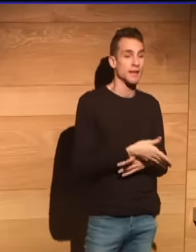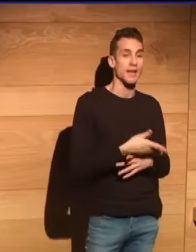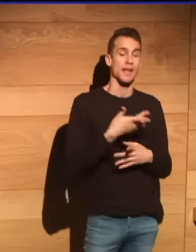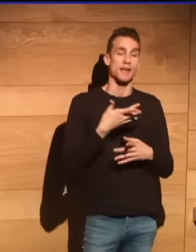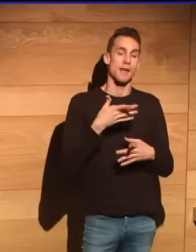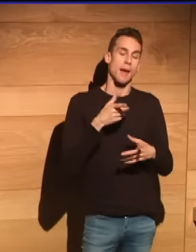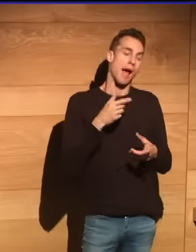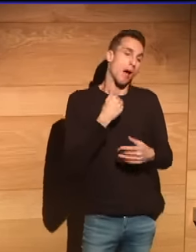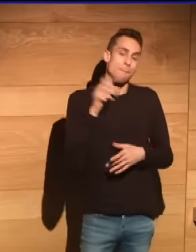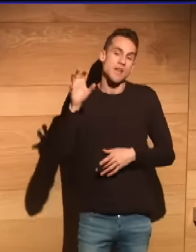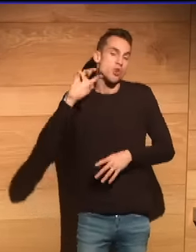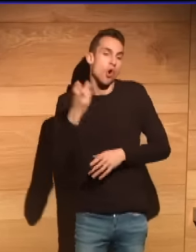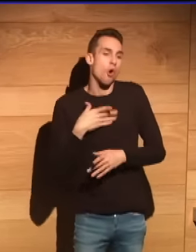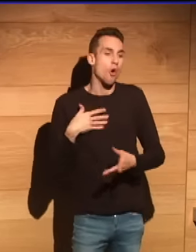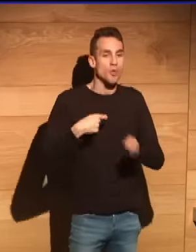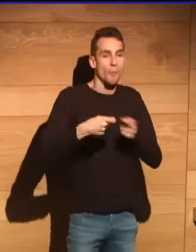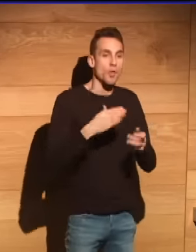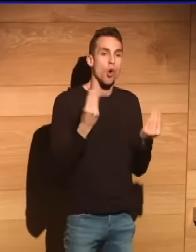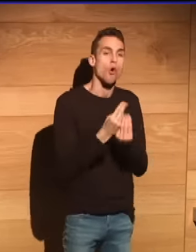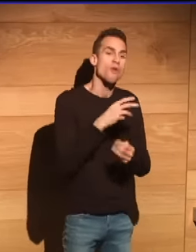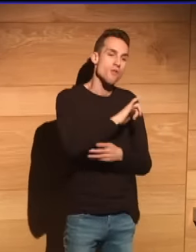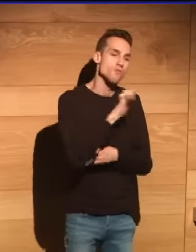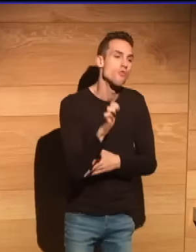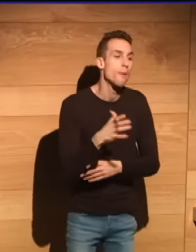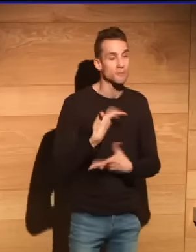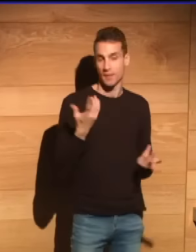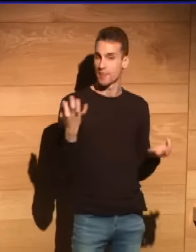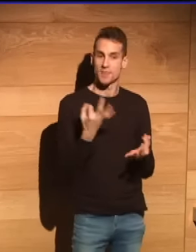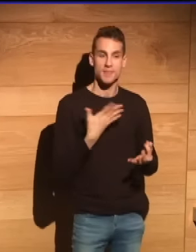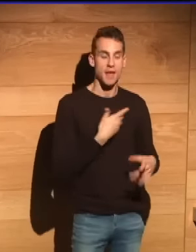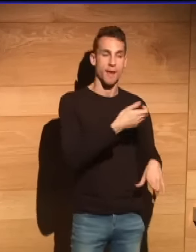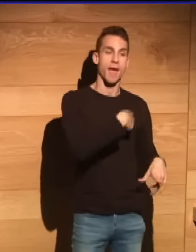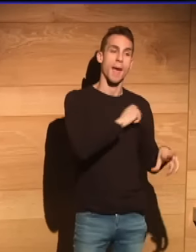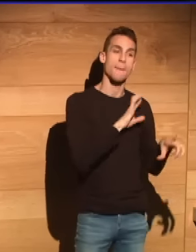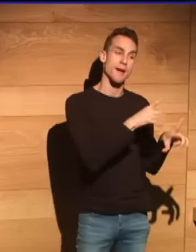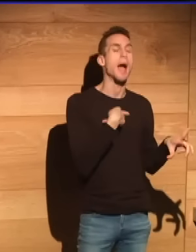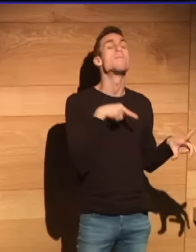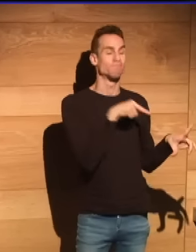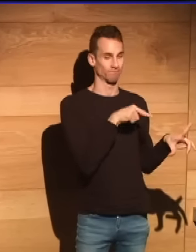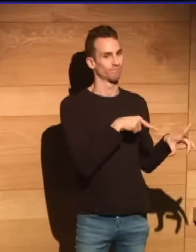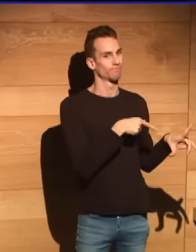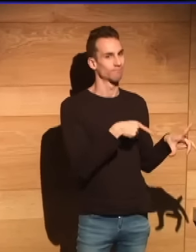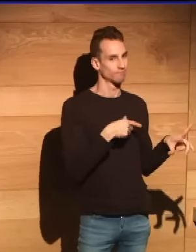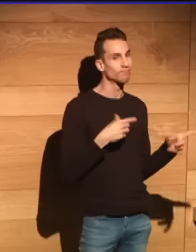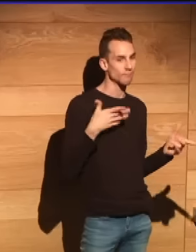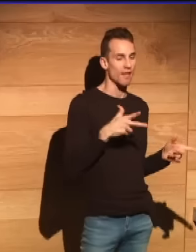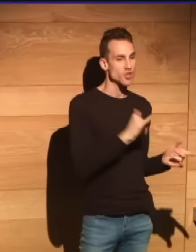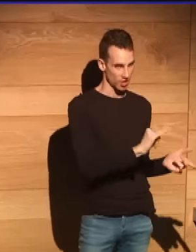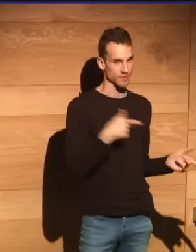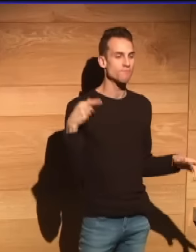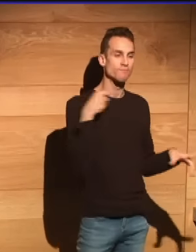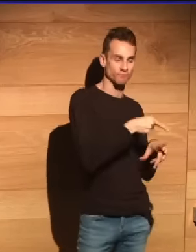Nuestras normas van a ser poniendo a la persona en el centro y respetando los principios y valores de la sociedad europea. Bueno, pues con